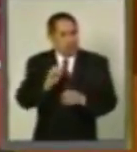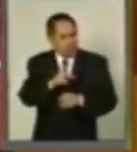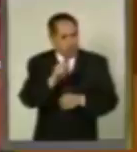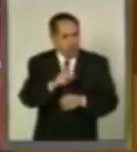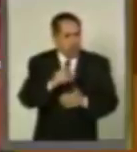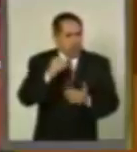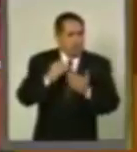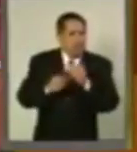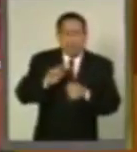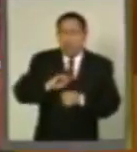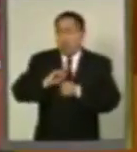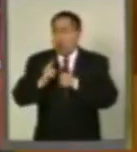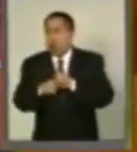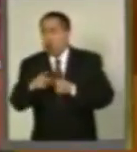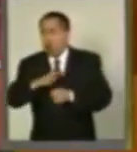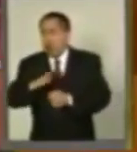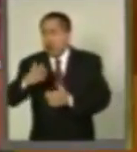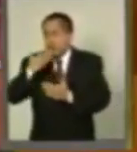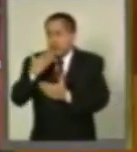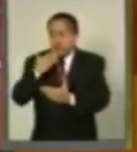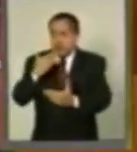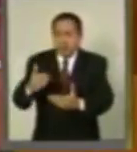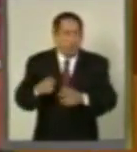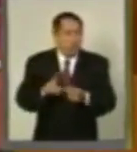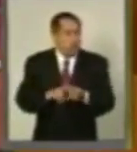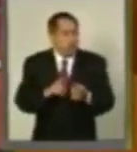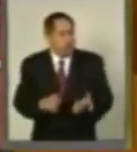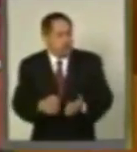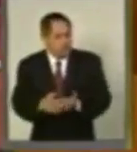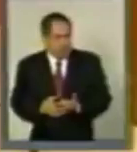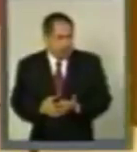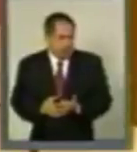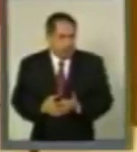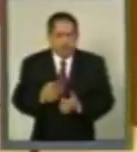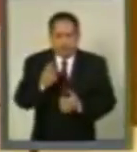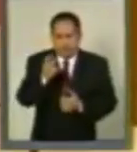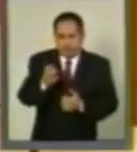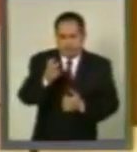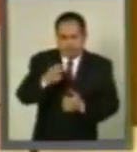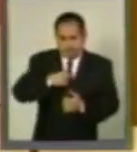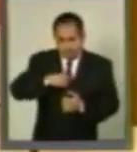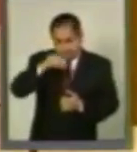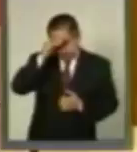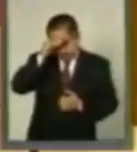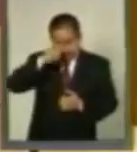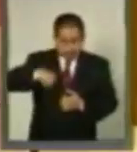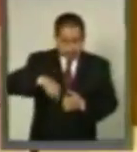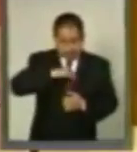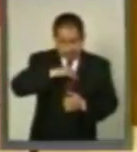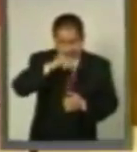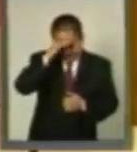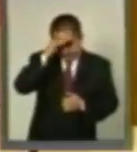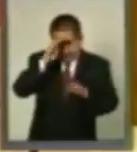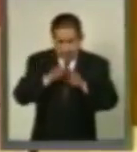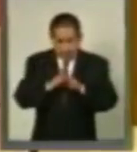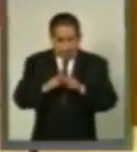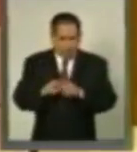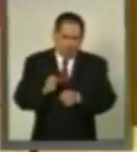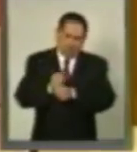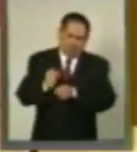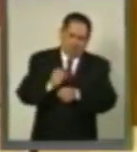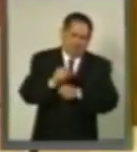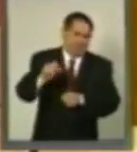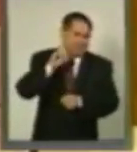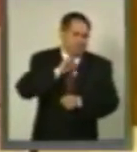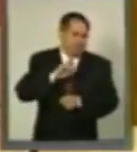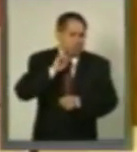caso doloroso de un feminicidio. Por ello, estamos conscientes de que la violencia contra las